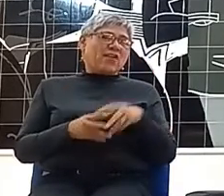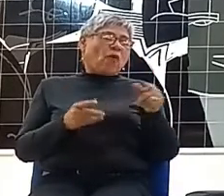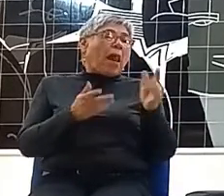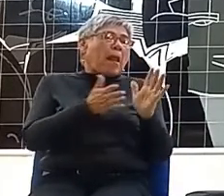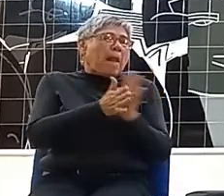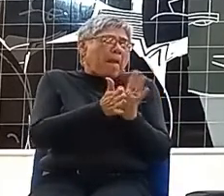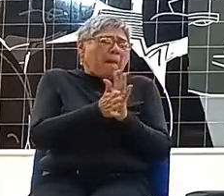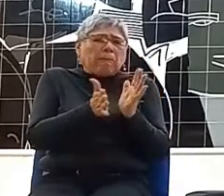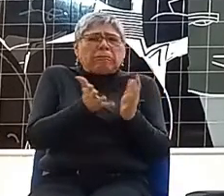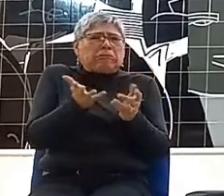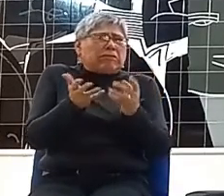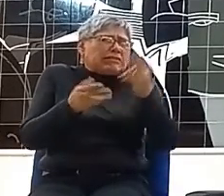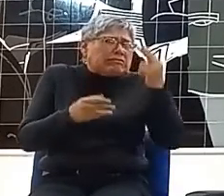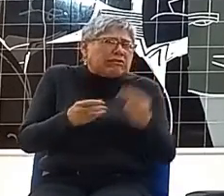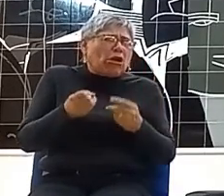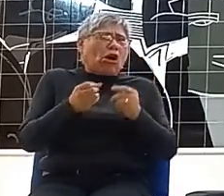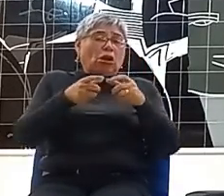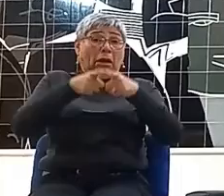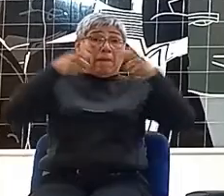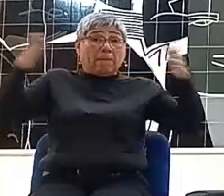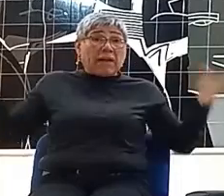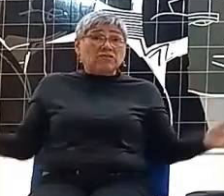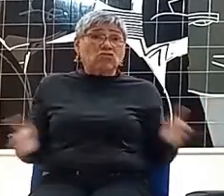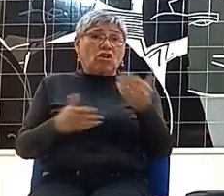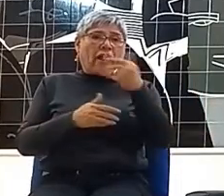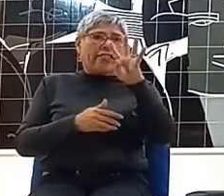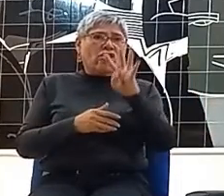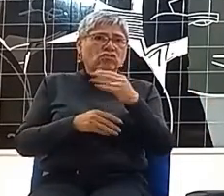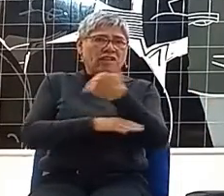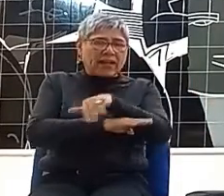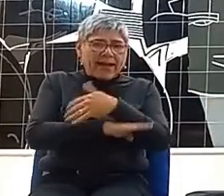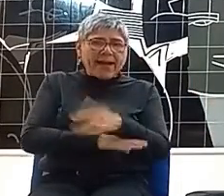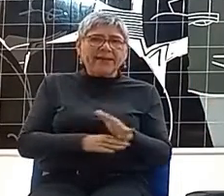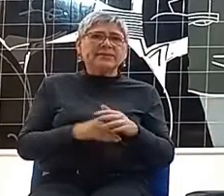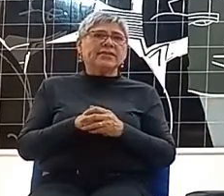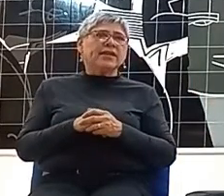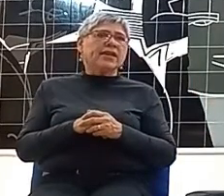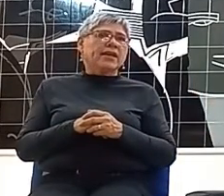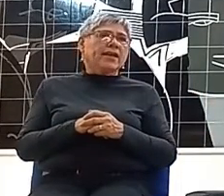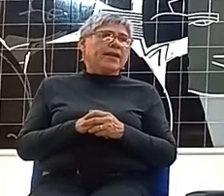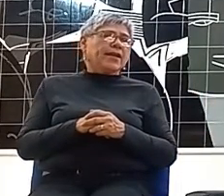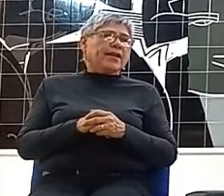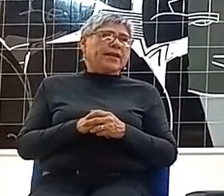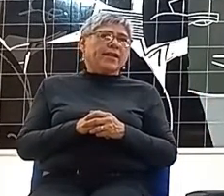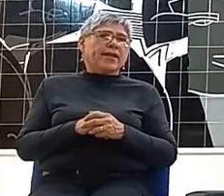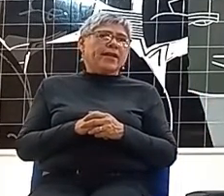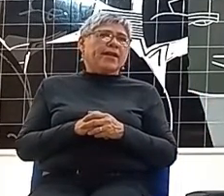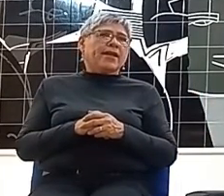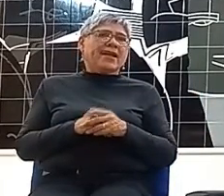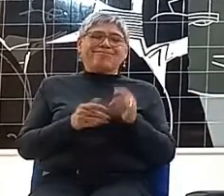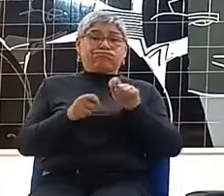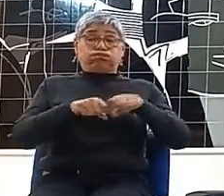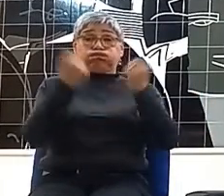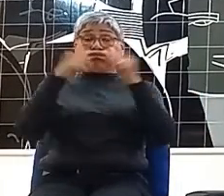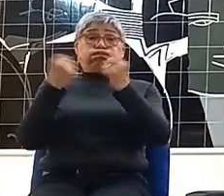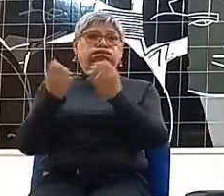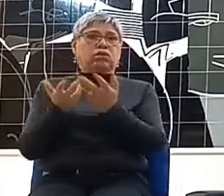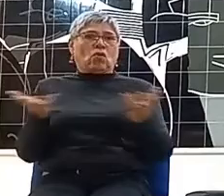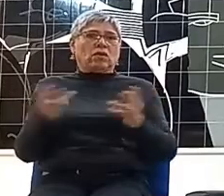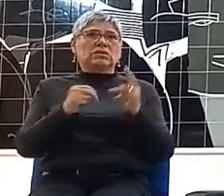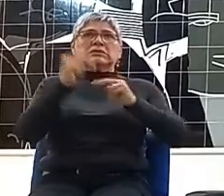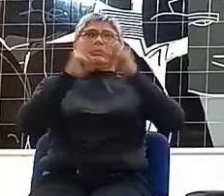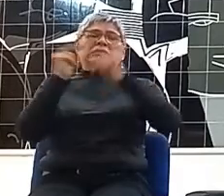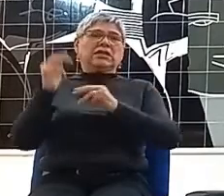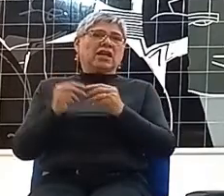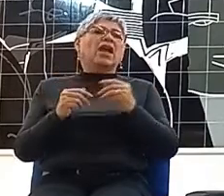José, y la ampliación de la calle 14 todavía más rompió esas dinámicas. Entonces, estar en la